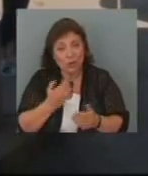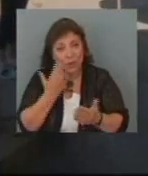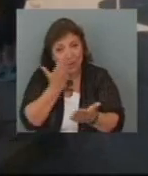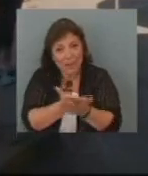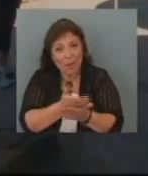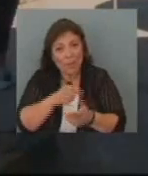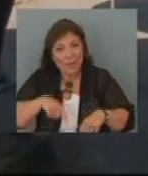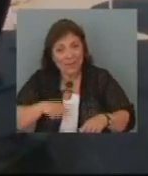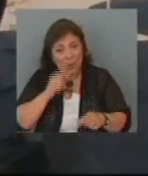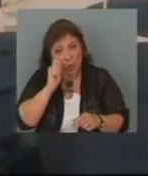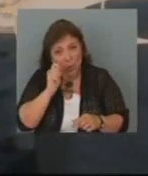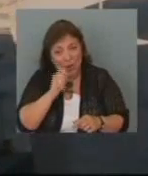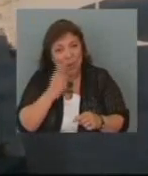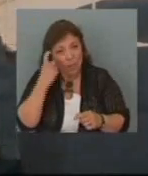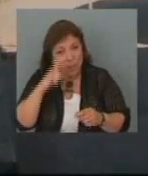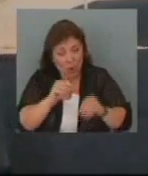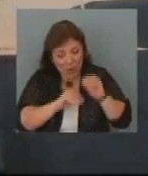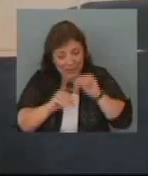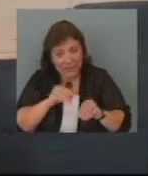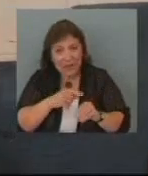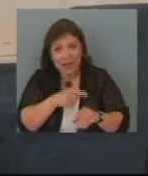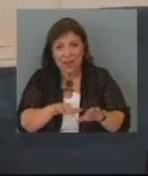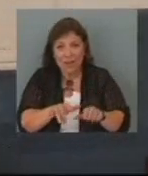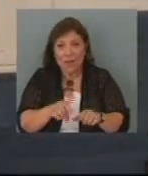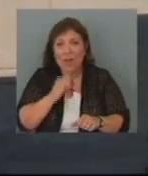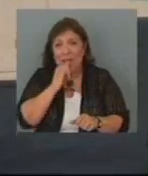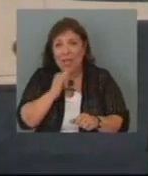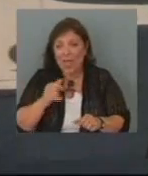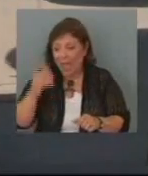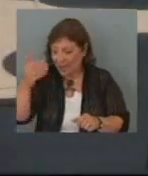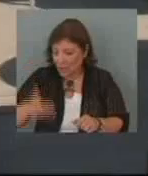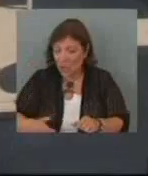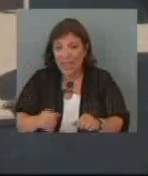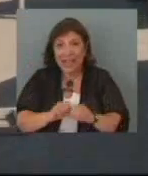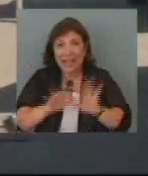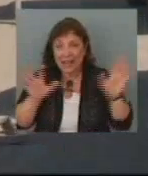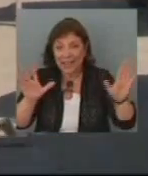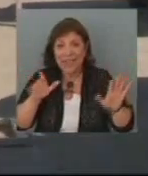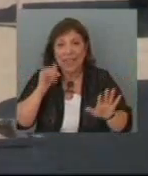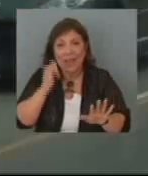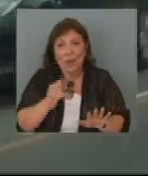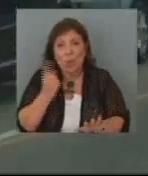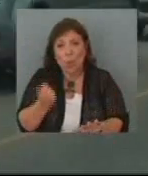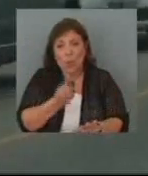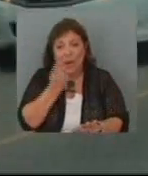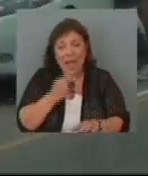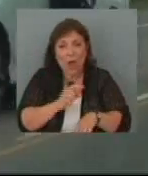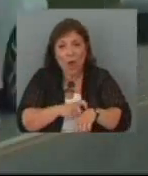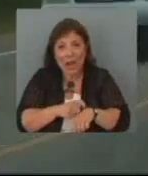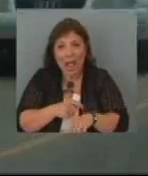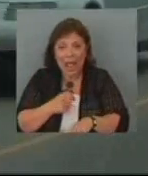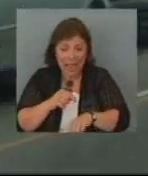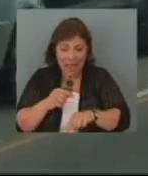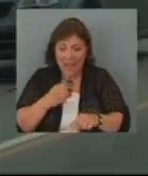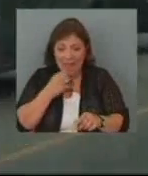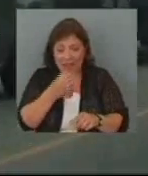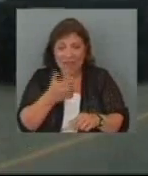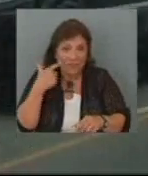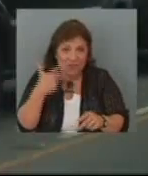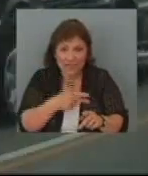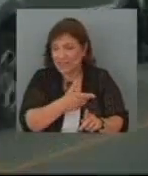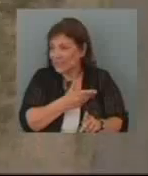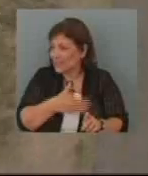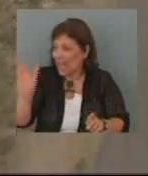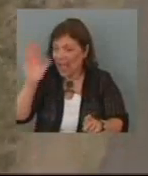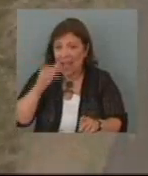de Uruguay un proyecto para que el usuario cargue sus datos personales en red y disponga de una hora asignada para cruzar, organizando mejor la